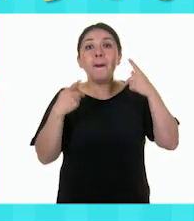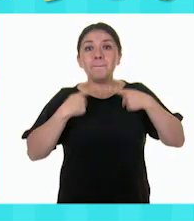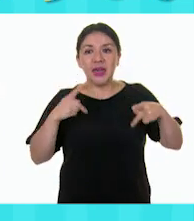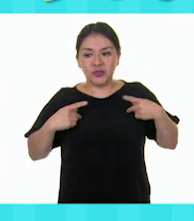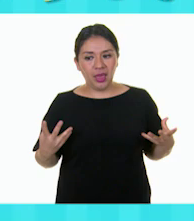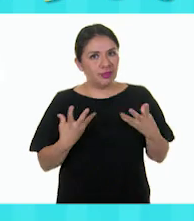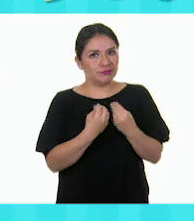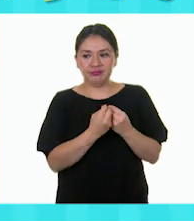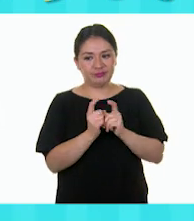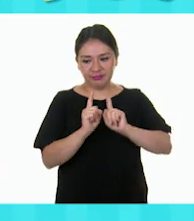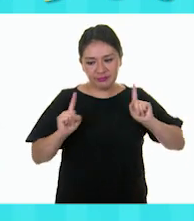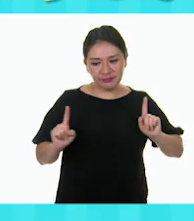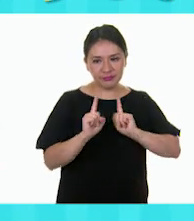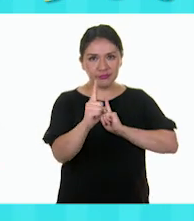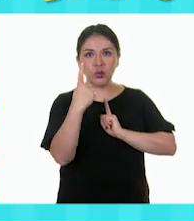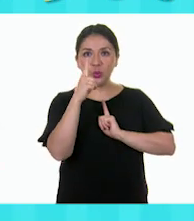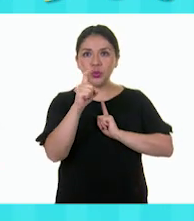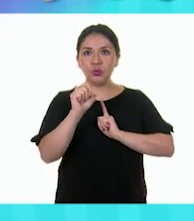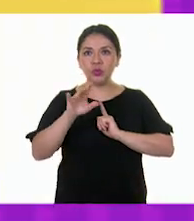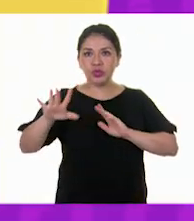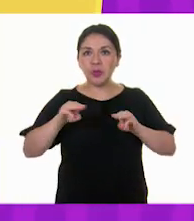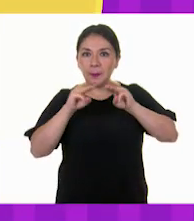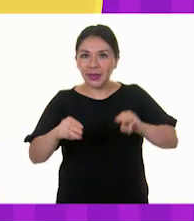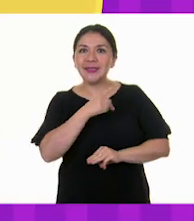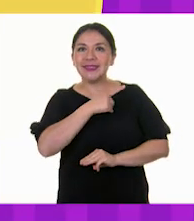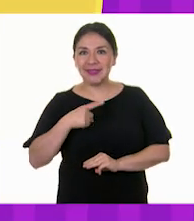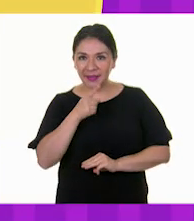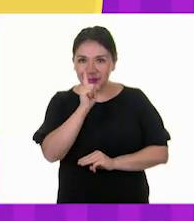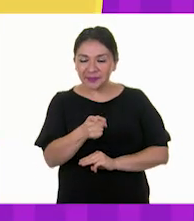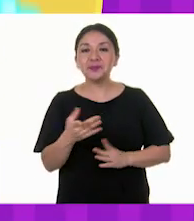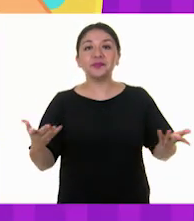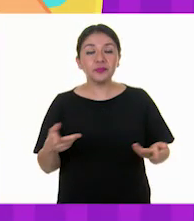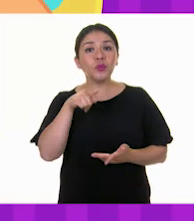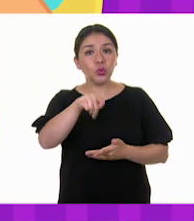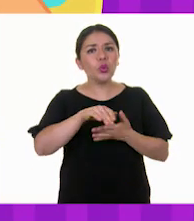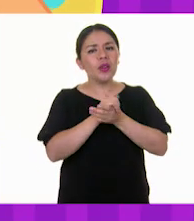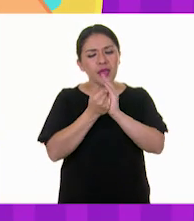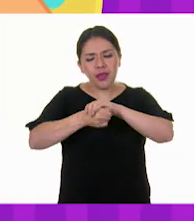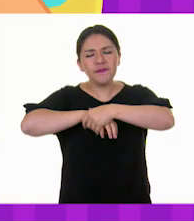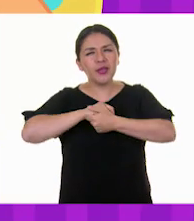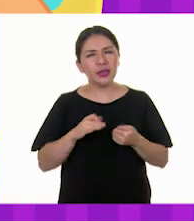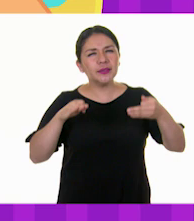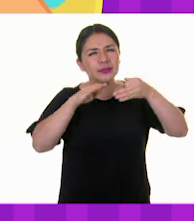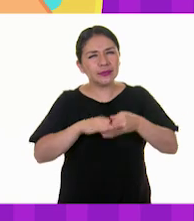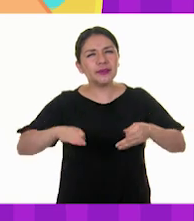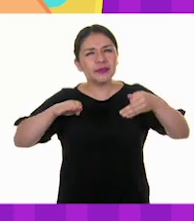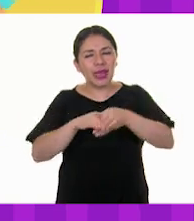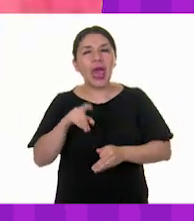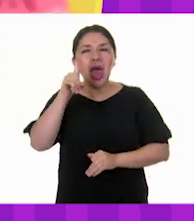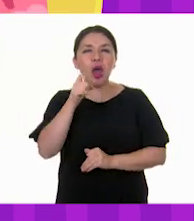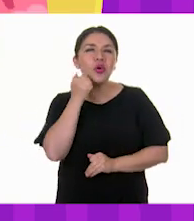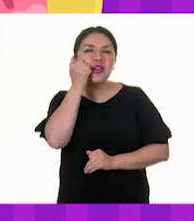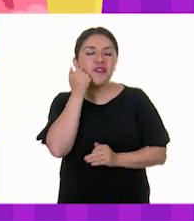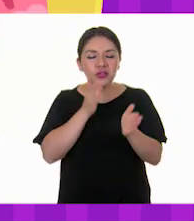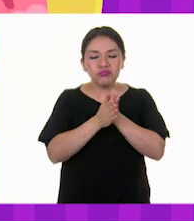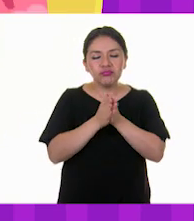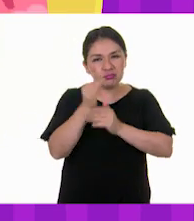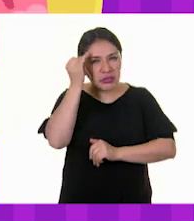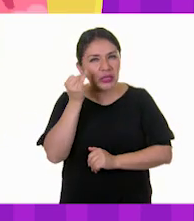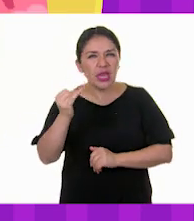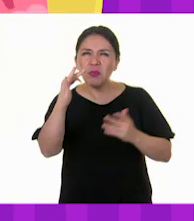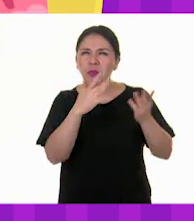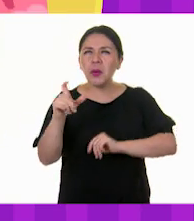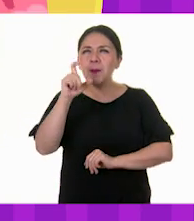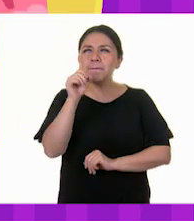una distancia mínima de 1.5 metros entre tú y los demás. Lávate las manos muy seguido con agua y jabón por lo menos